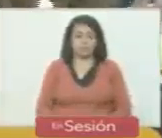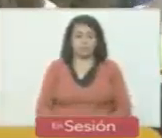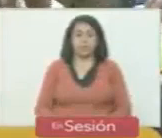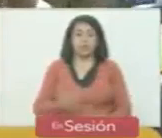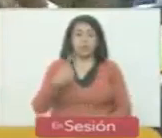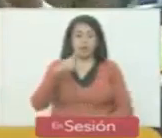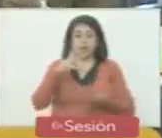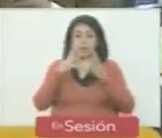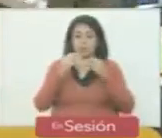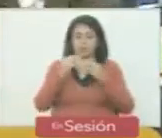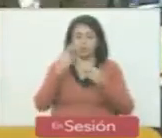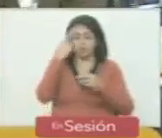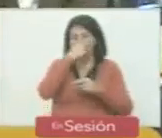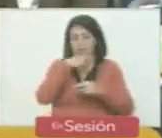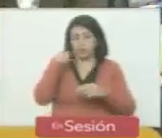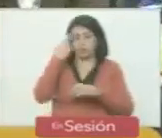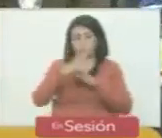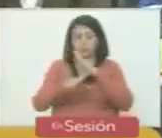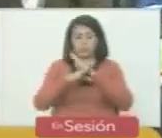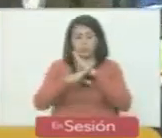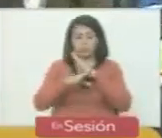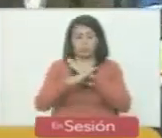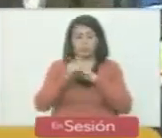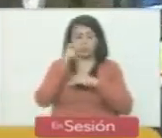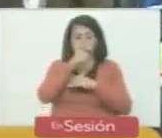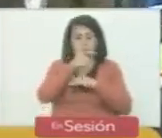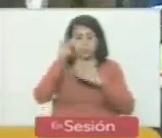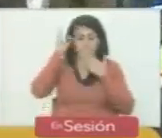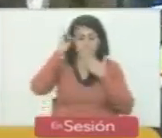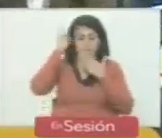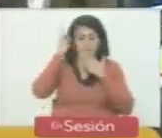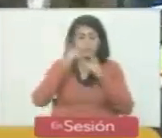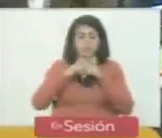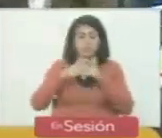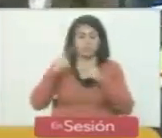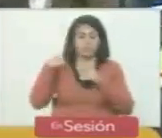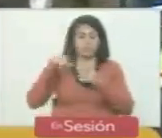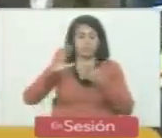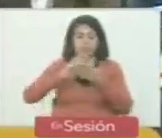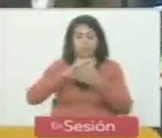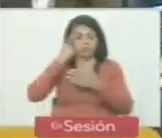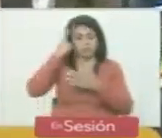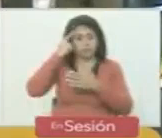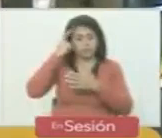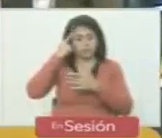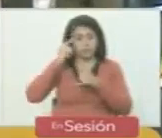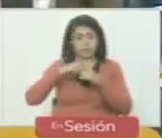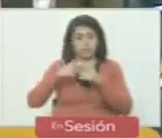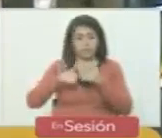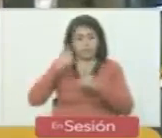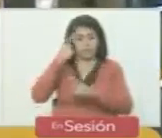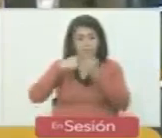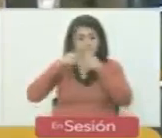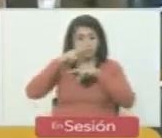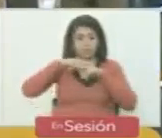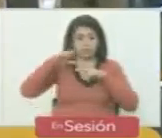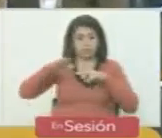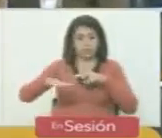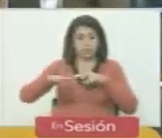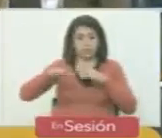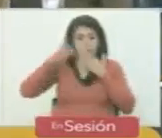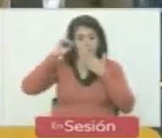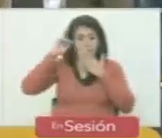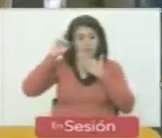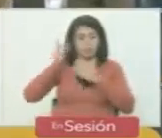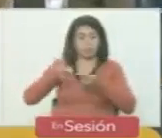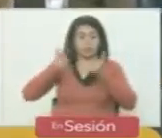donde hay tanto racismo todavía hacia los pueblos indígenas. Eso tenemos que reconocerlo. Mi formación de niña indígena